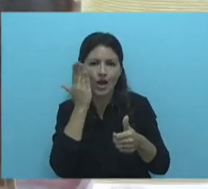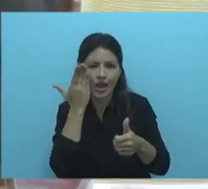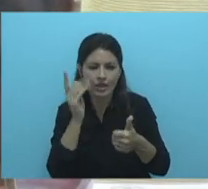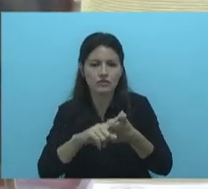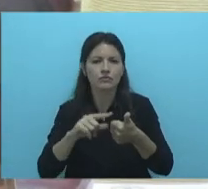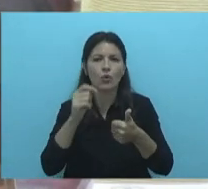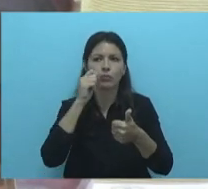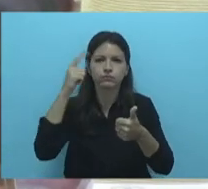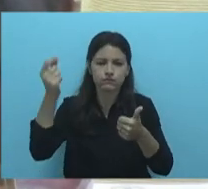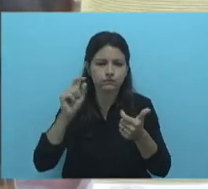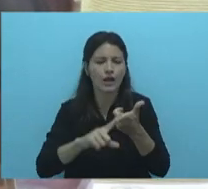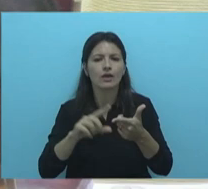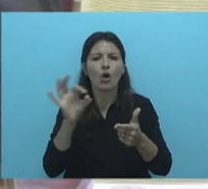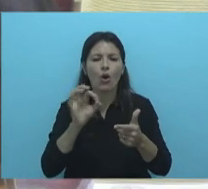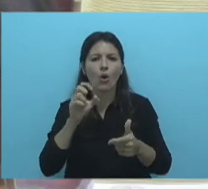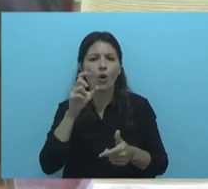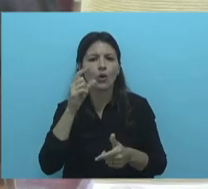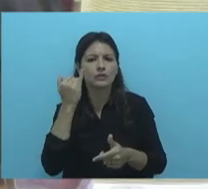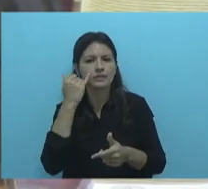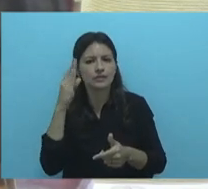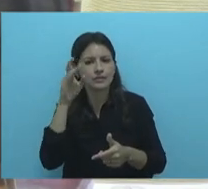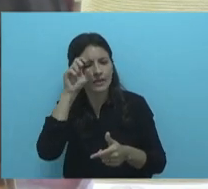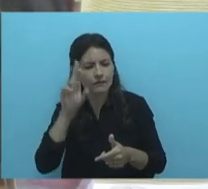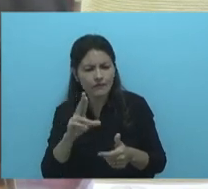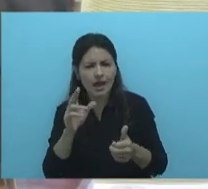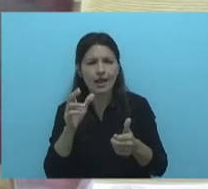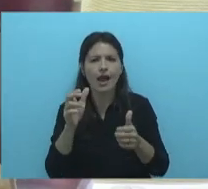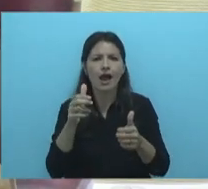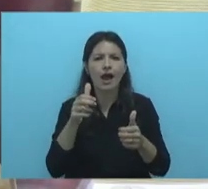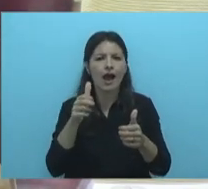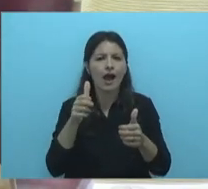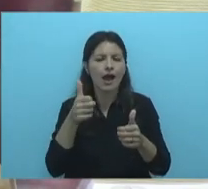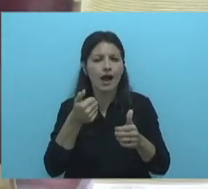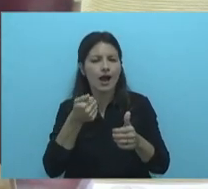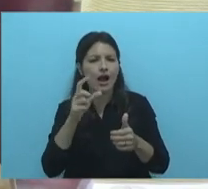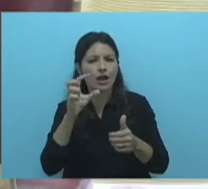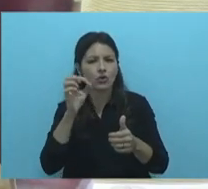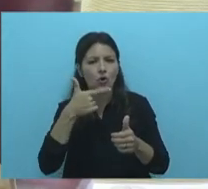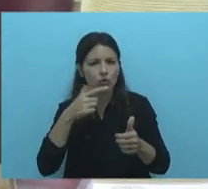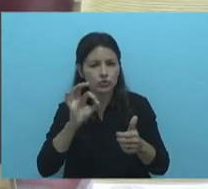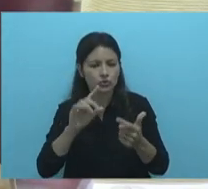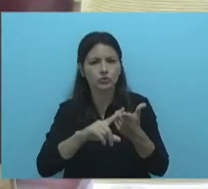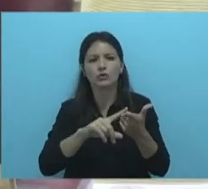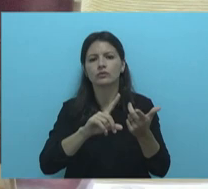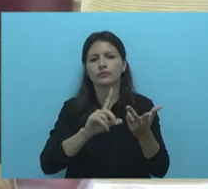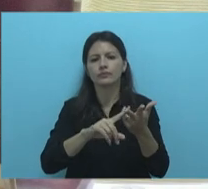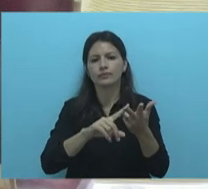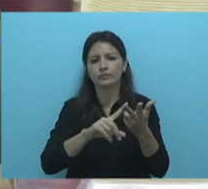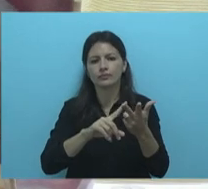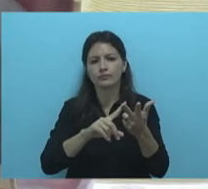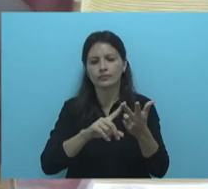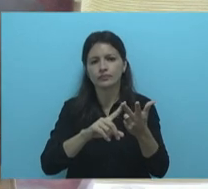el ciberacoso que existe y que hoy todavía no está contemplado en el Código Penal de la Nación,